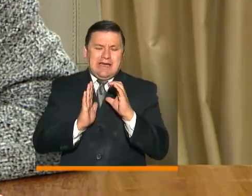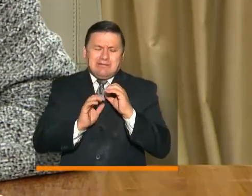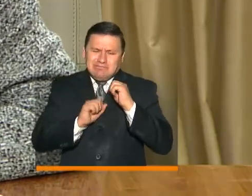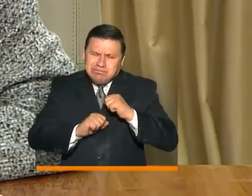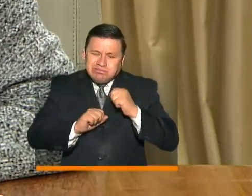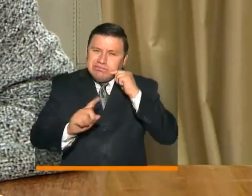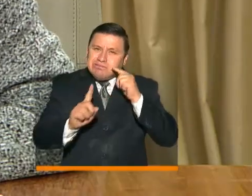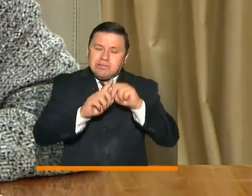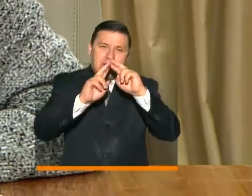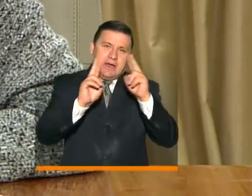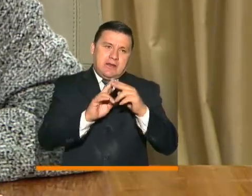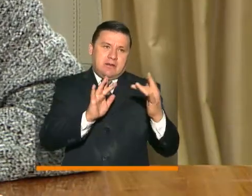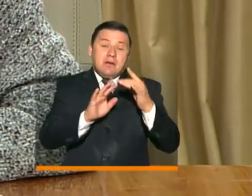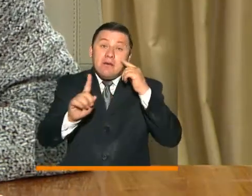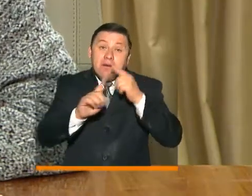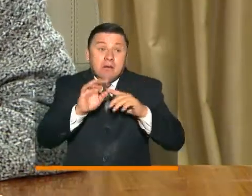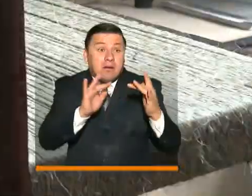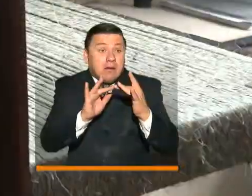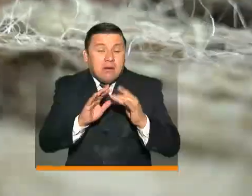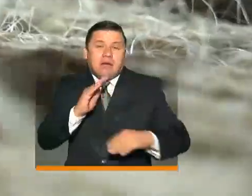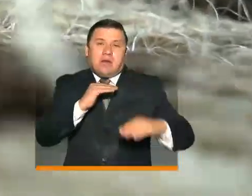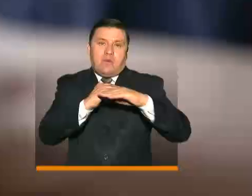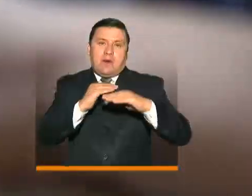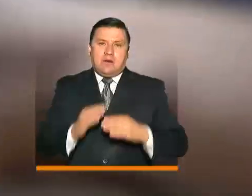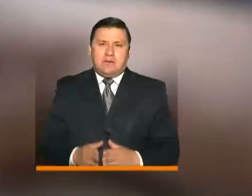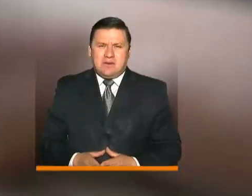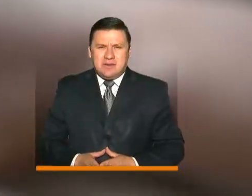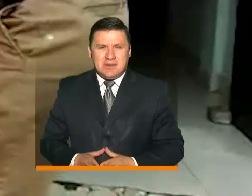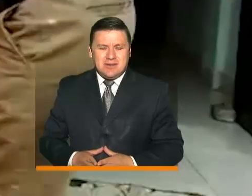la conexión es equidad.